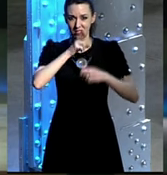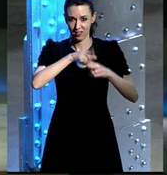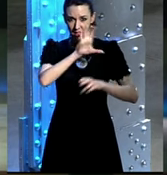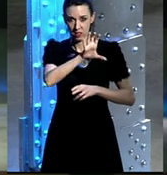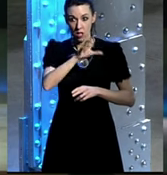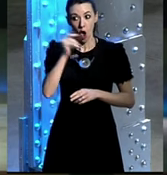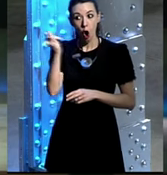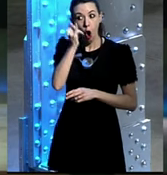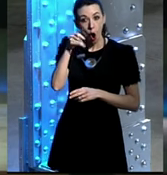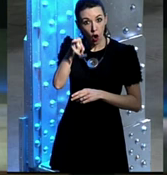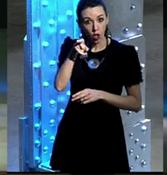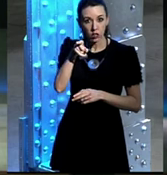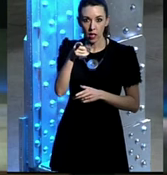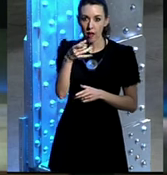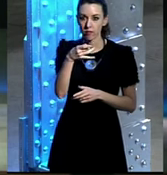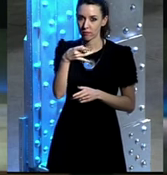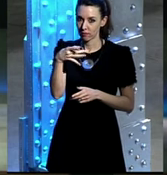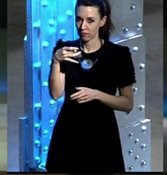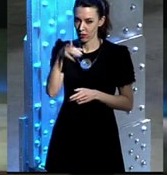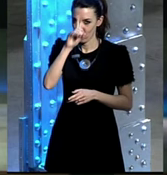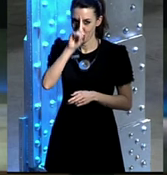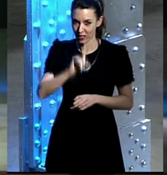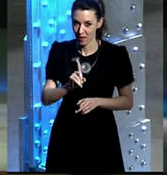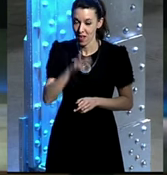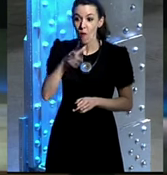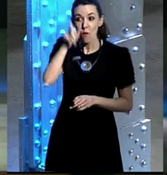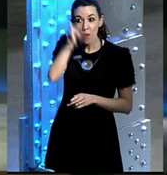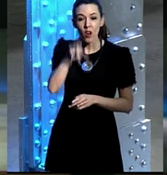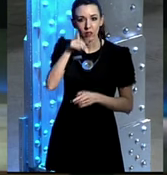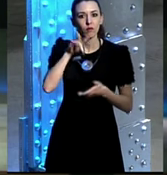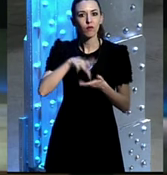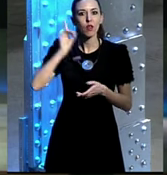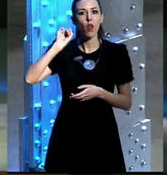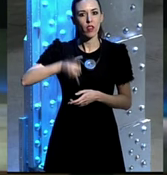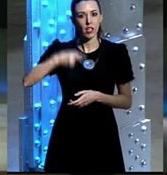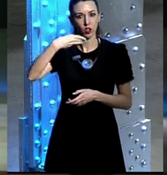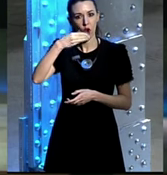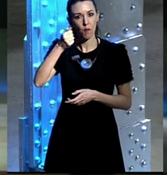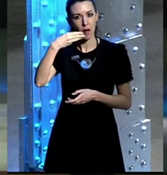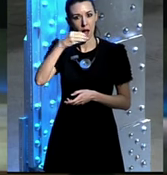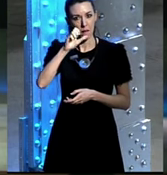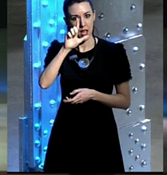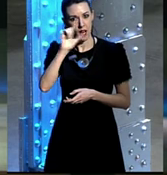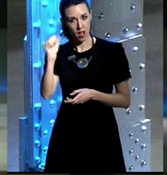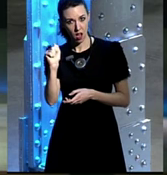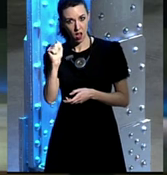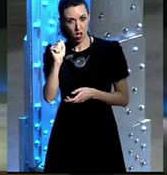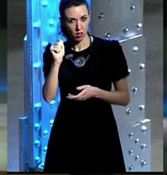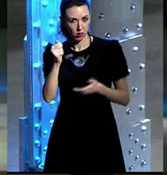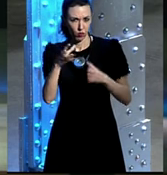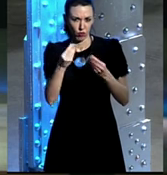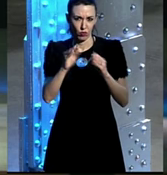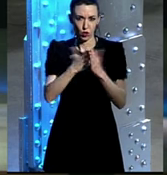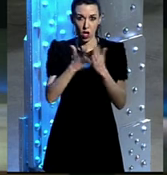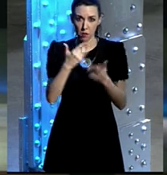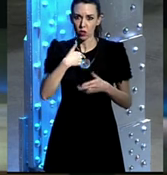A José Andrés le debo algunas cosas que no me lo sabía, porque él fue director de Babelia y muchos de los libros